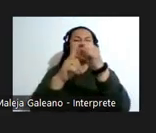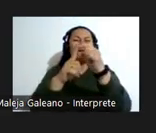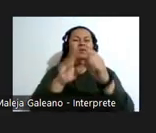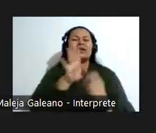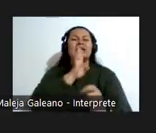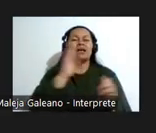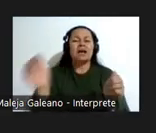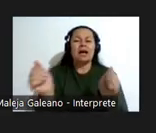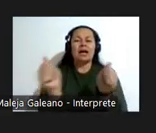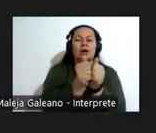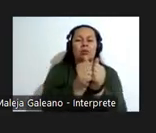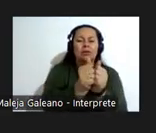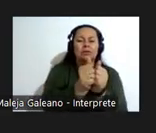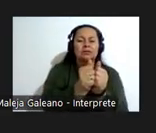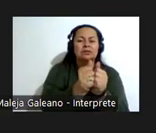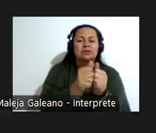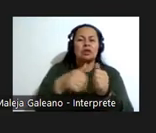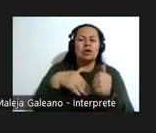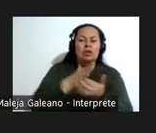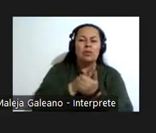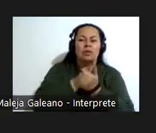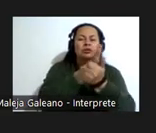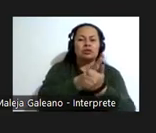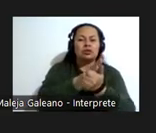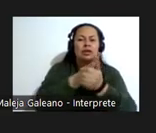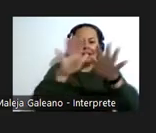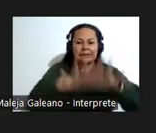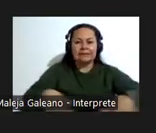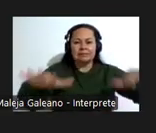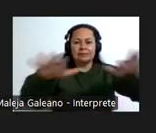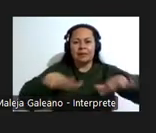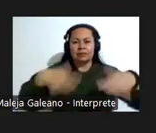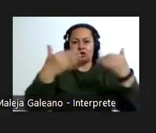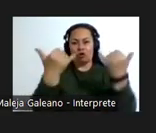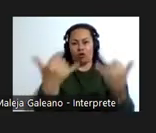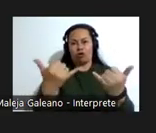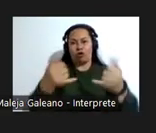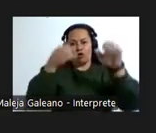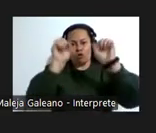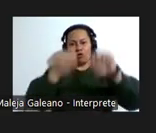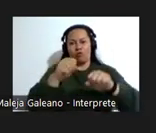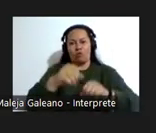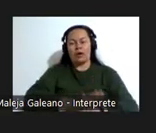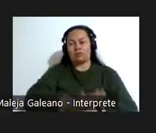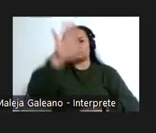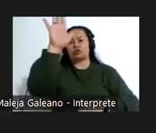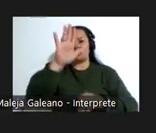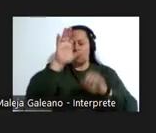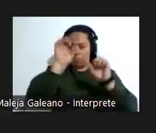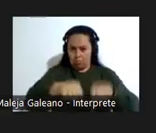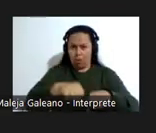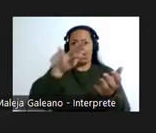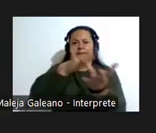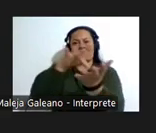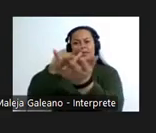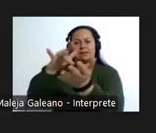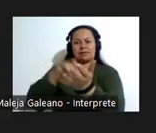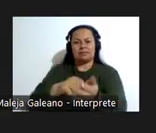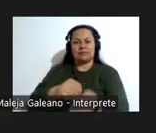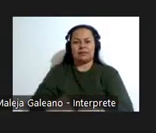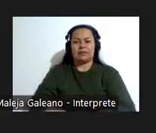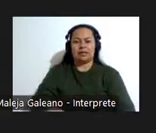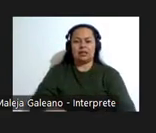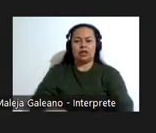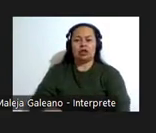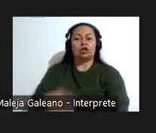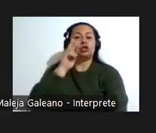acompañando la mediación del espacio de hoy que pueda concederla. Yo no estoy